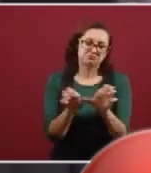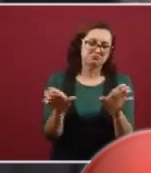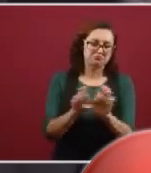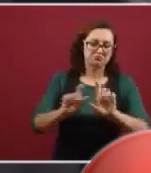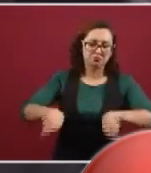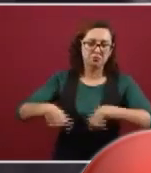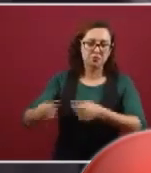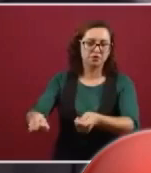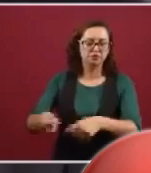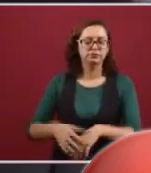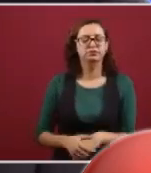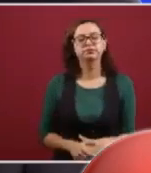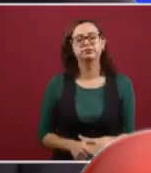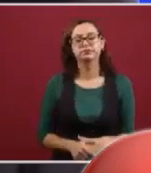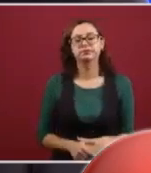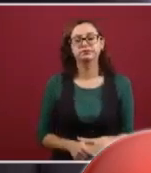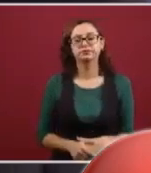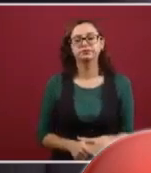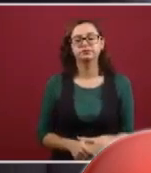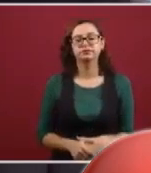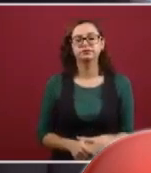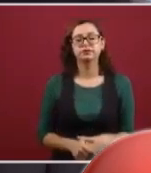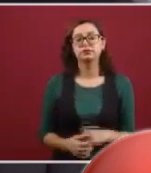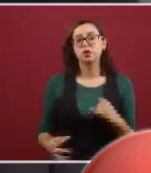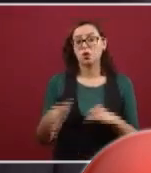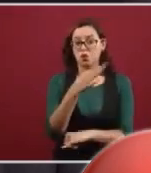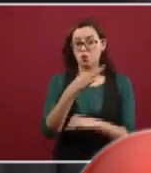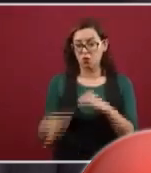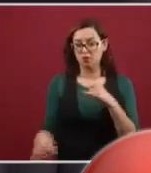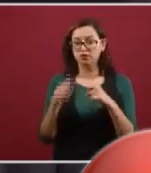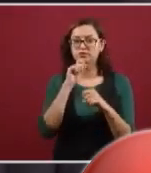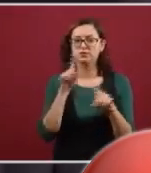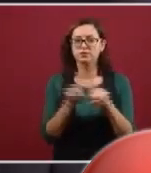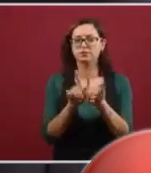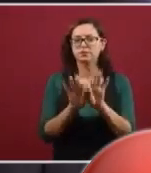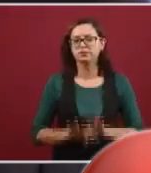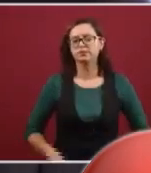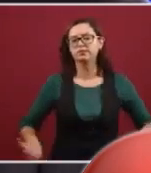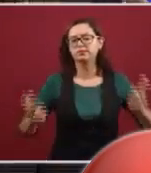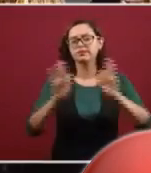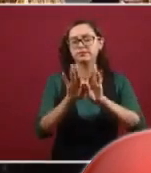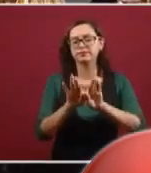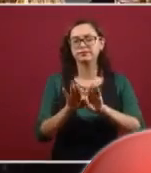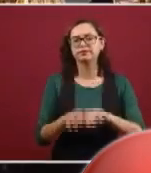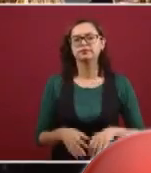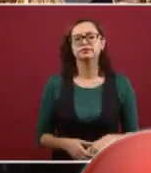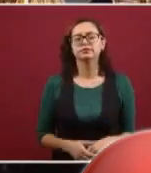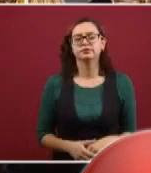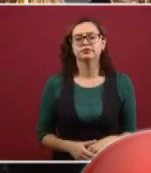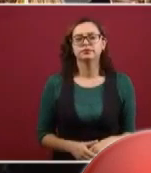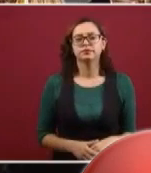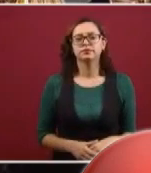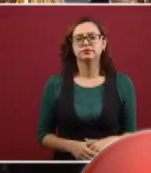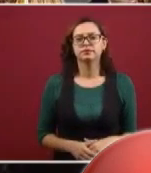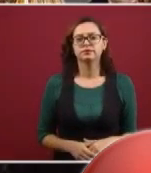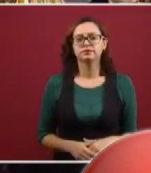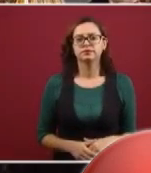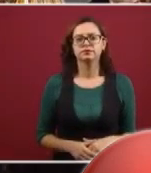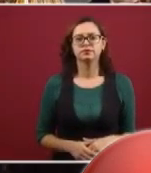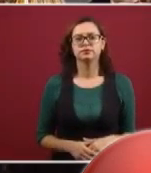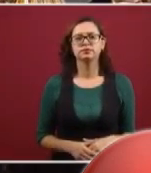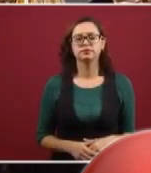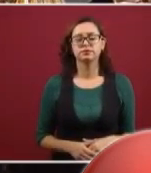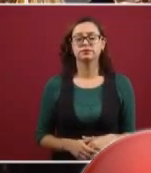personal. Por último, y no menos relevante, la estrategia considera incentivar el crecimiento del